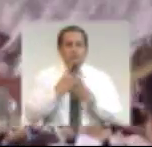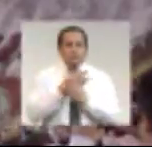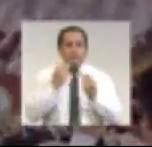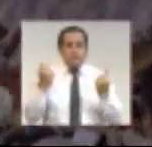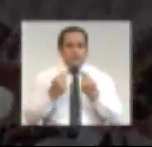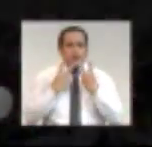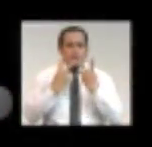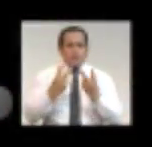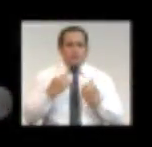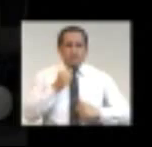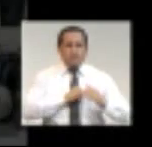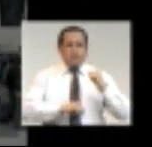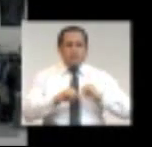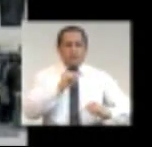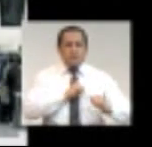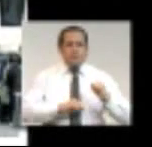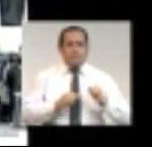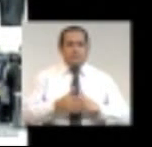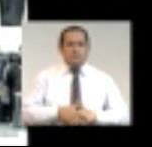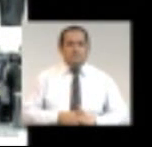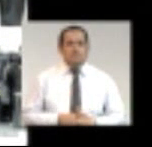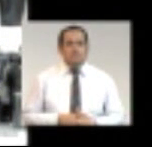se esfumó con una tragedia.